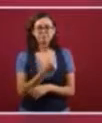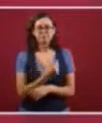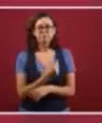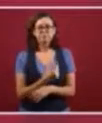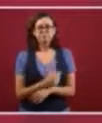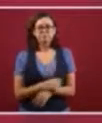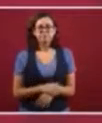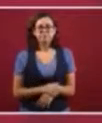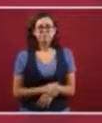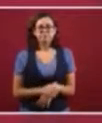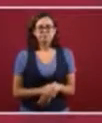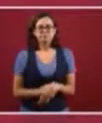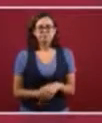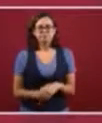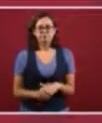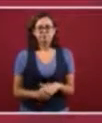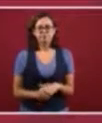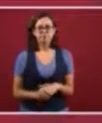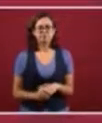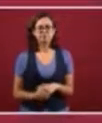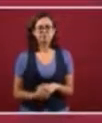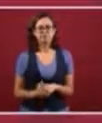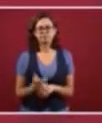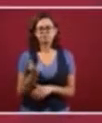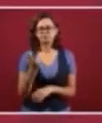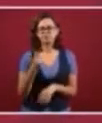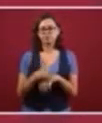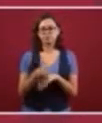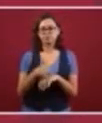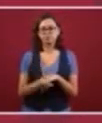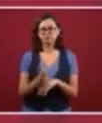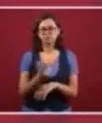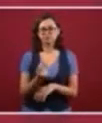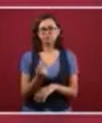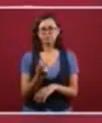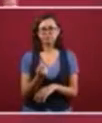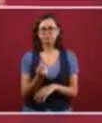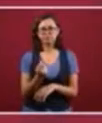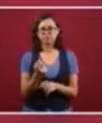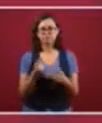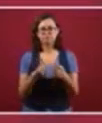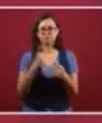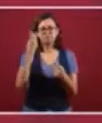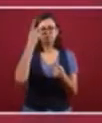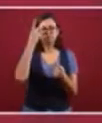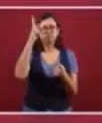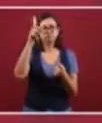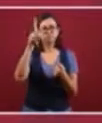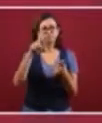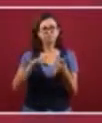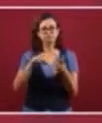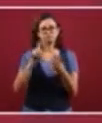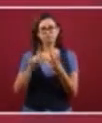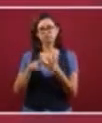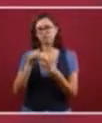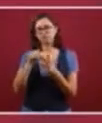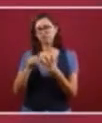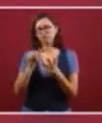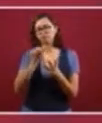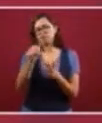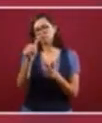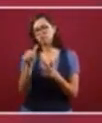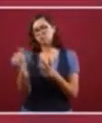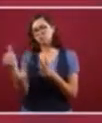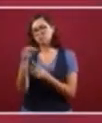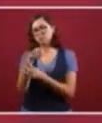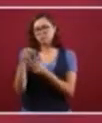el dueño de televisa y 2 funcionarios más